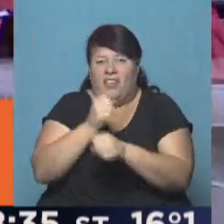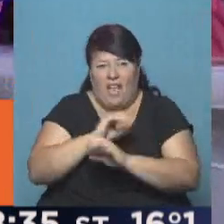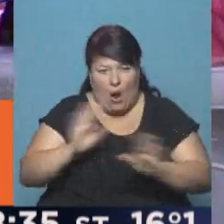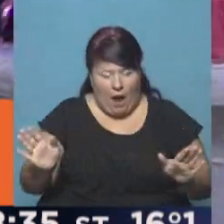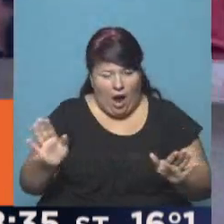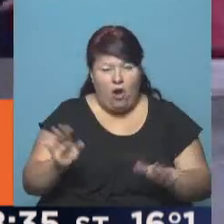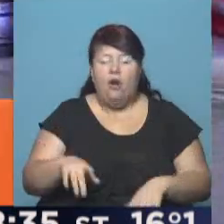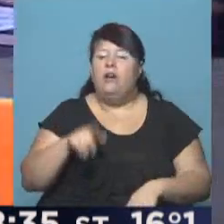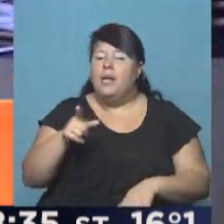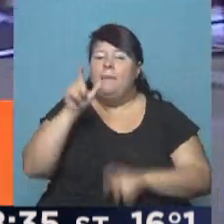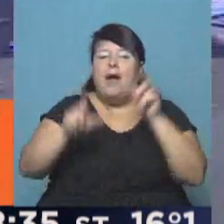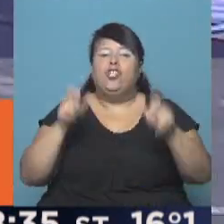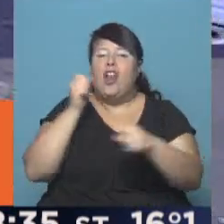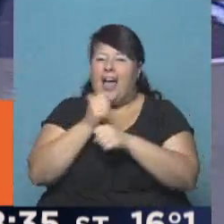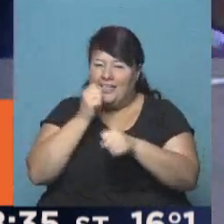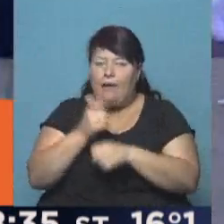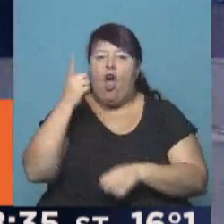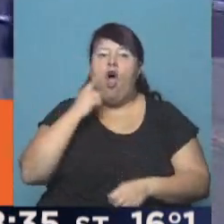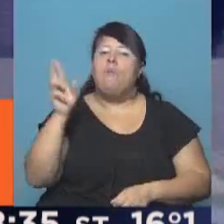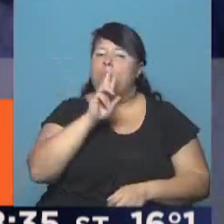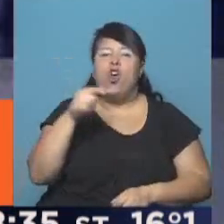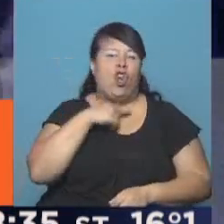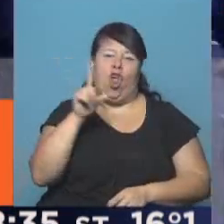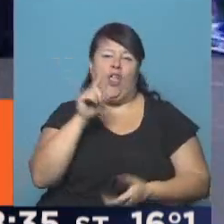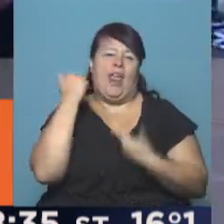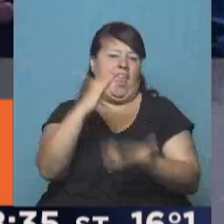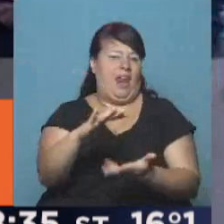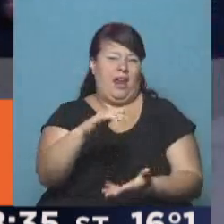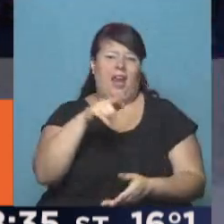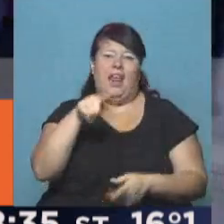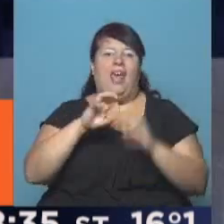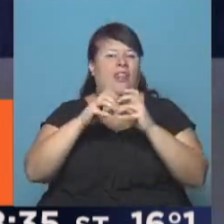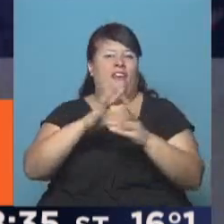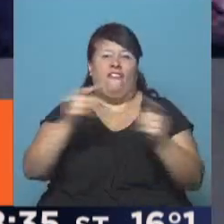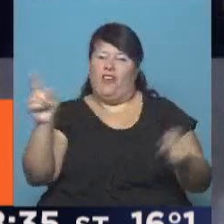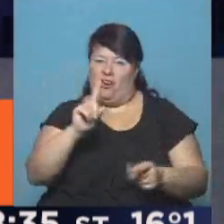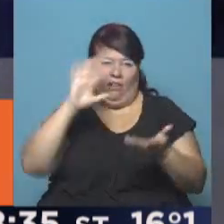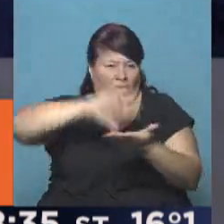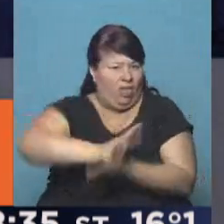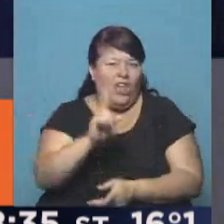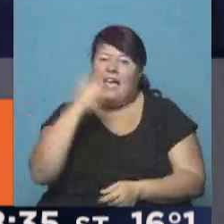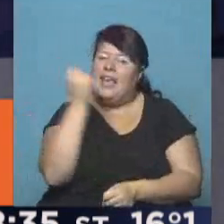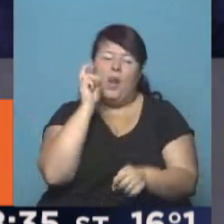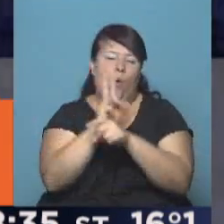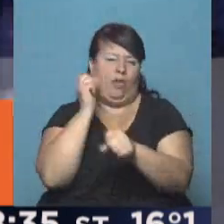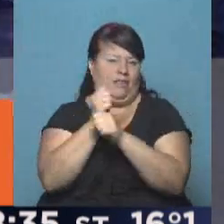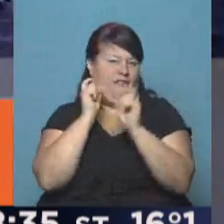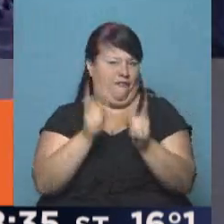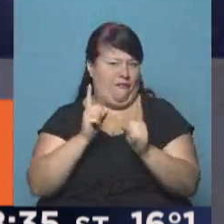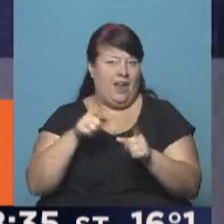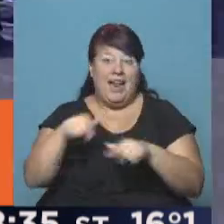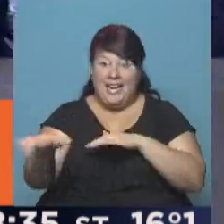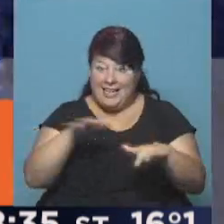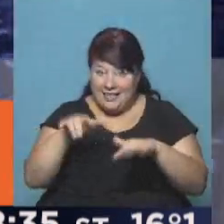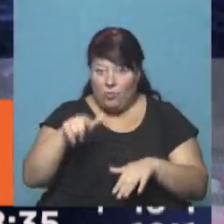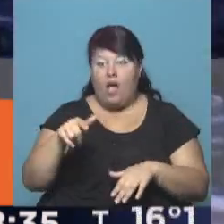son trabajadores y trabajadoras que no quieren una indemnización que se va a terminar rápidamente que quieren defender su fuente de trabajo ante esta